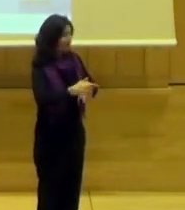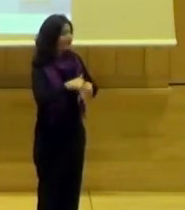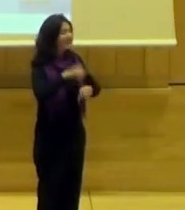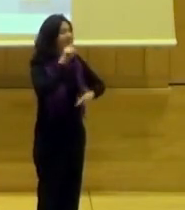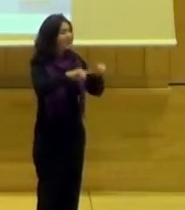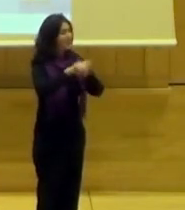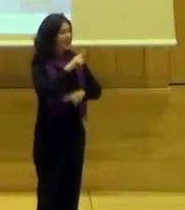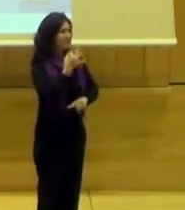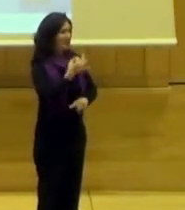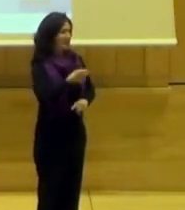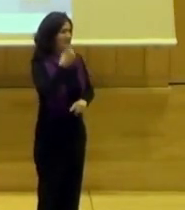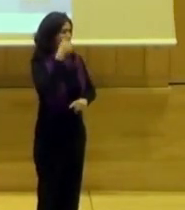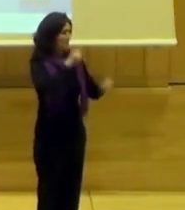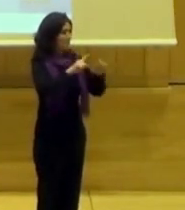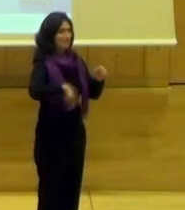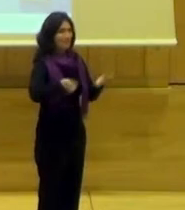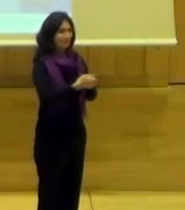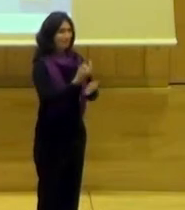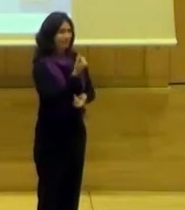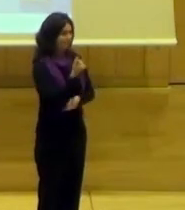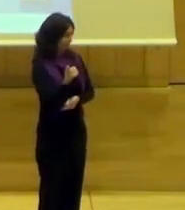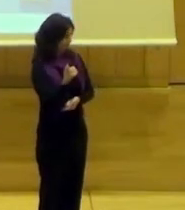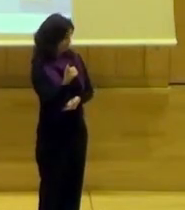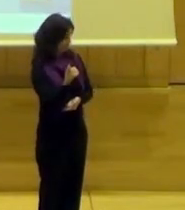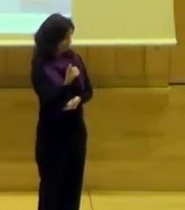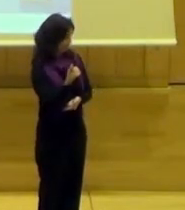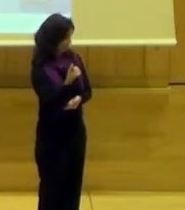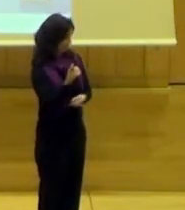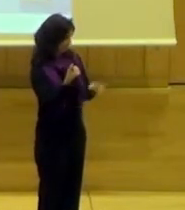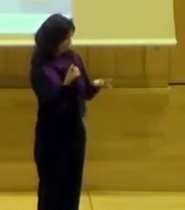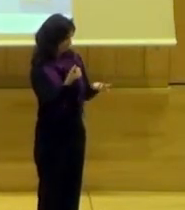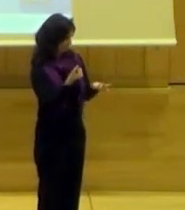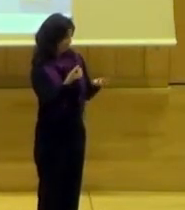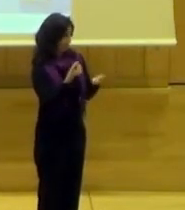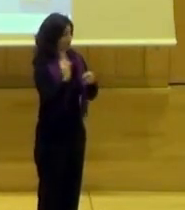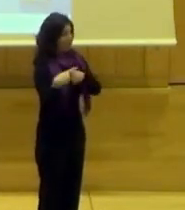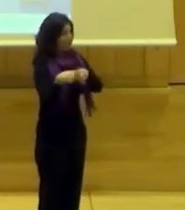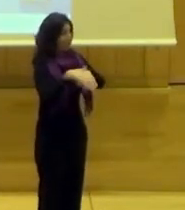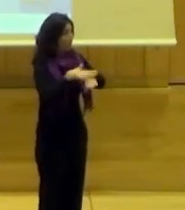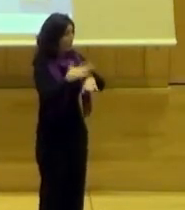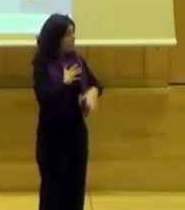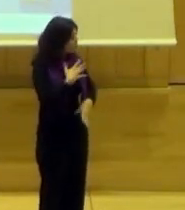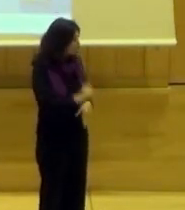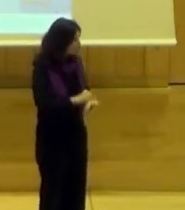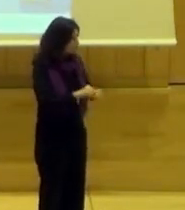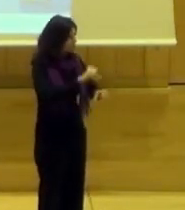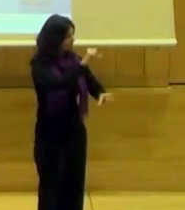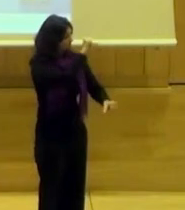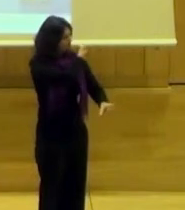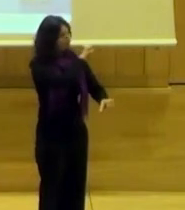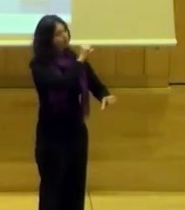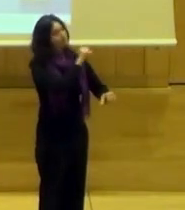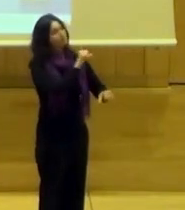más económica que de otro tipo. Es decir, muchas veces, digamos, los distintos gobiernos municipales han tenido una serie